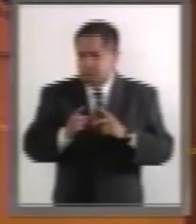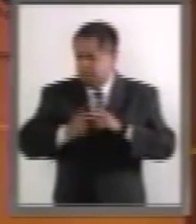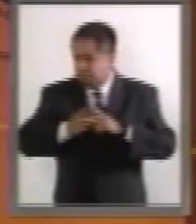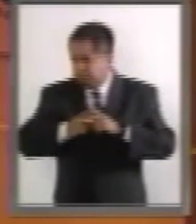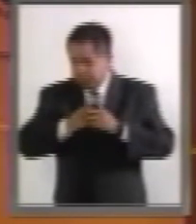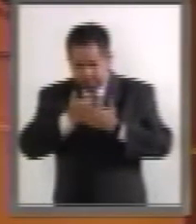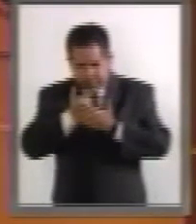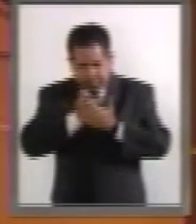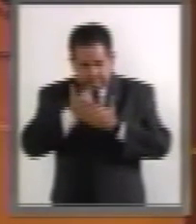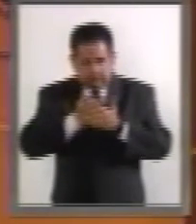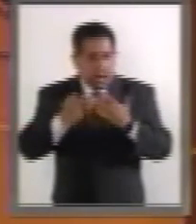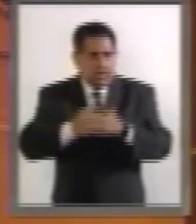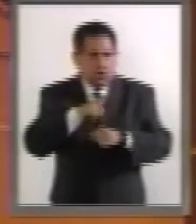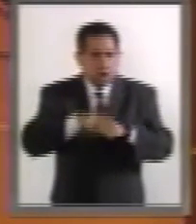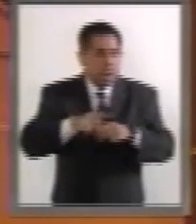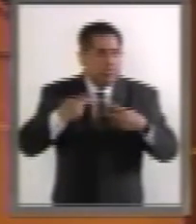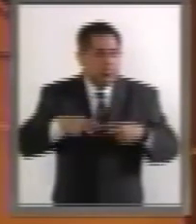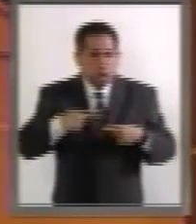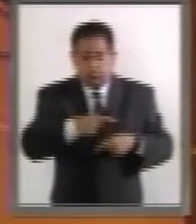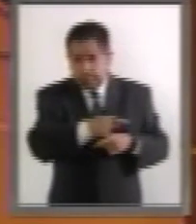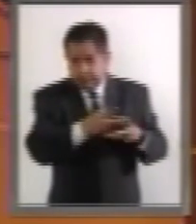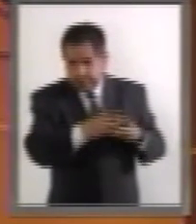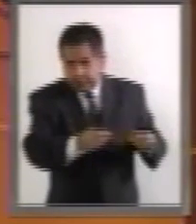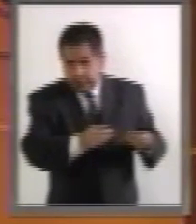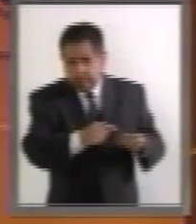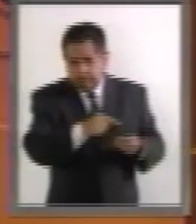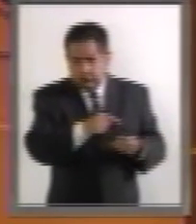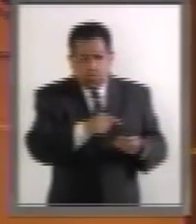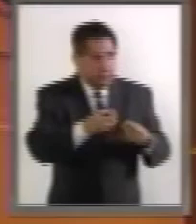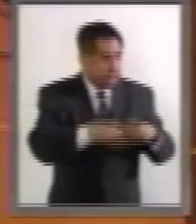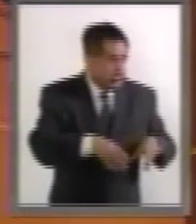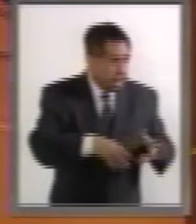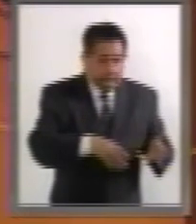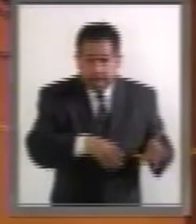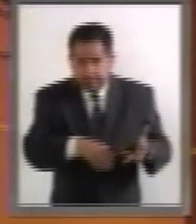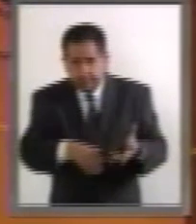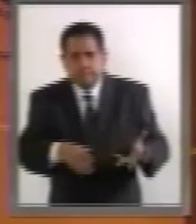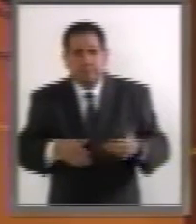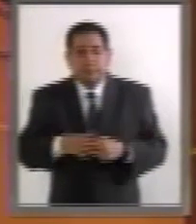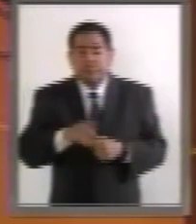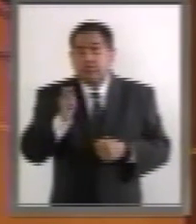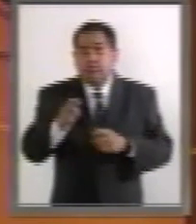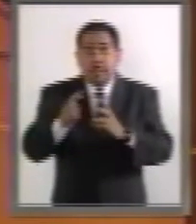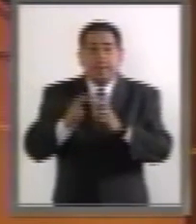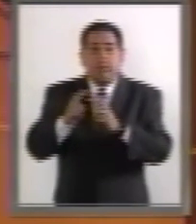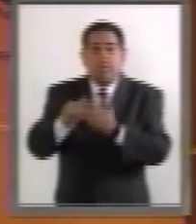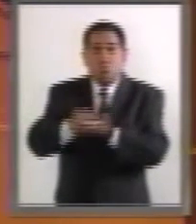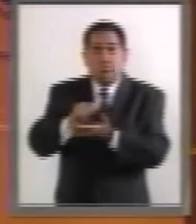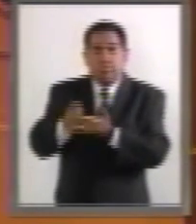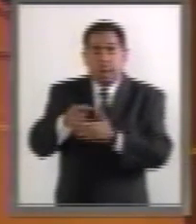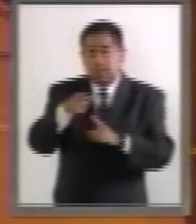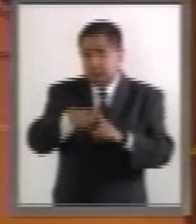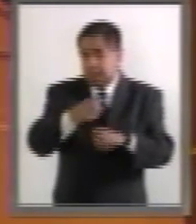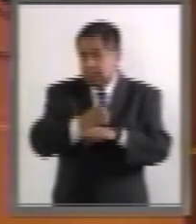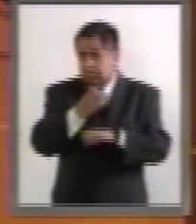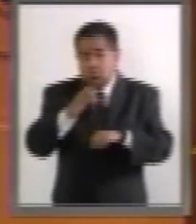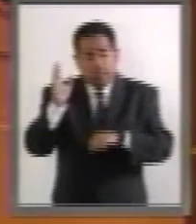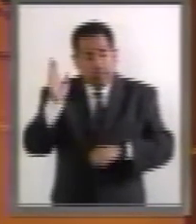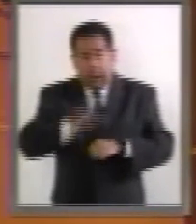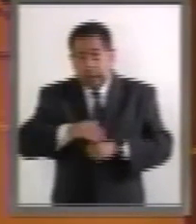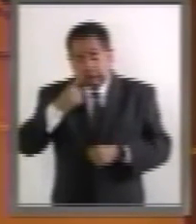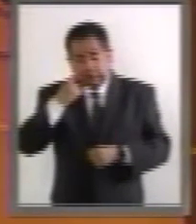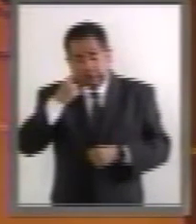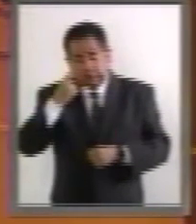estadísticas del Registro Nacional de Personas Extraviadas o Desaparecidas, que Tamaulipas es la entidad federativa donde